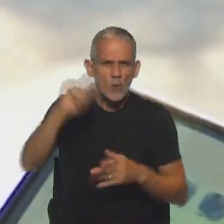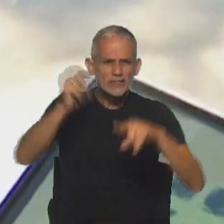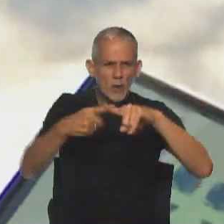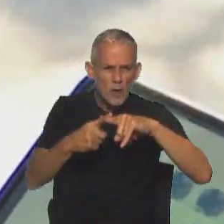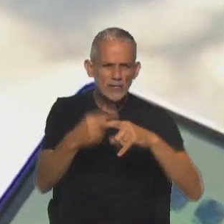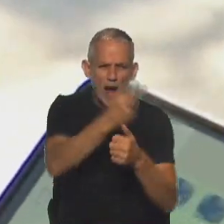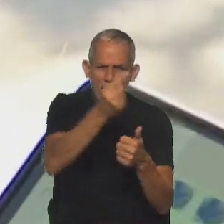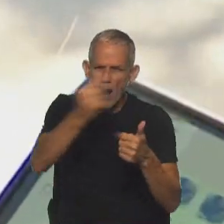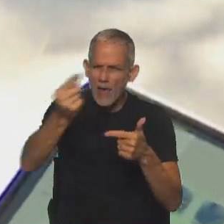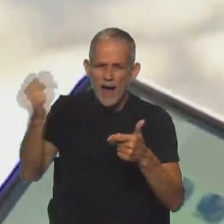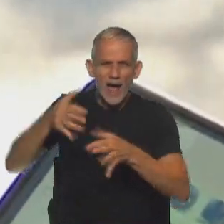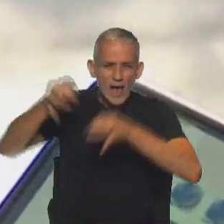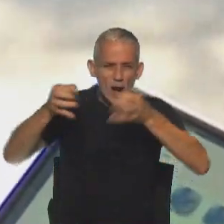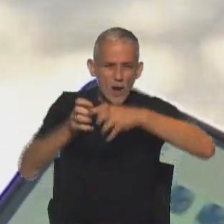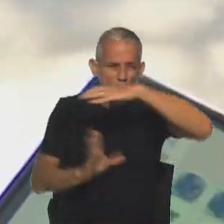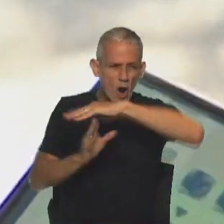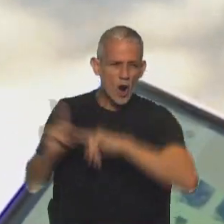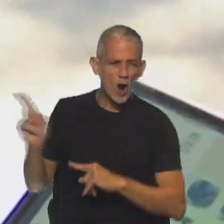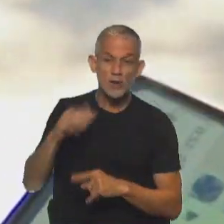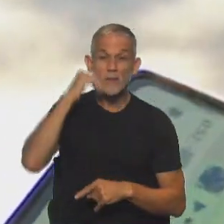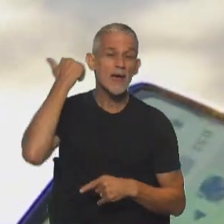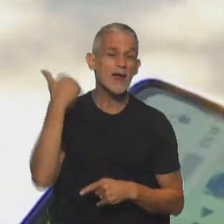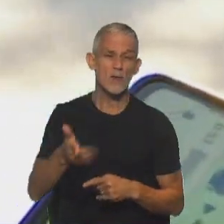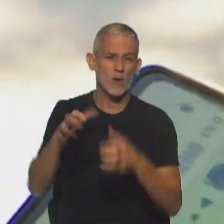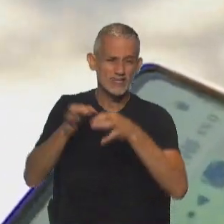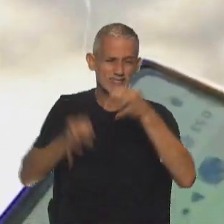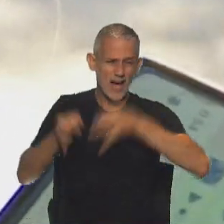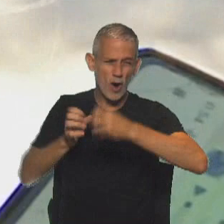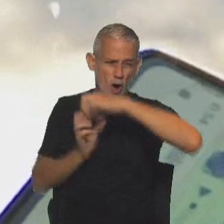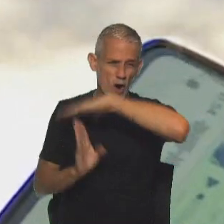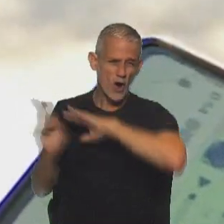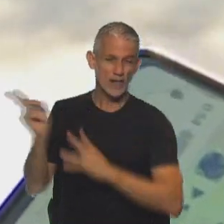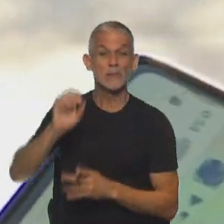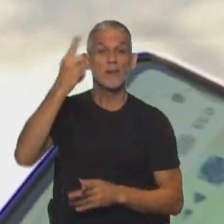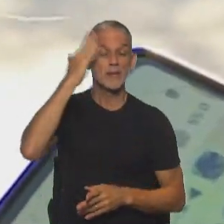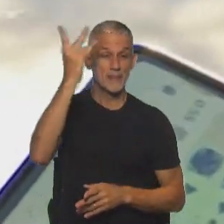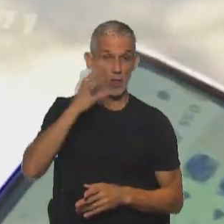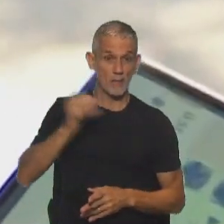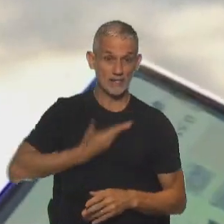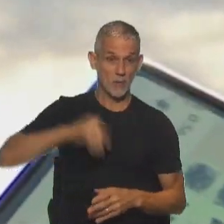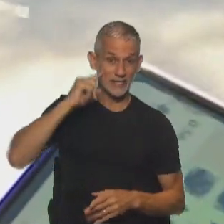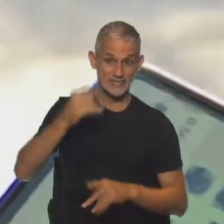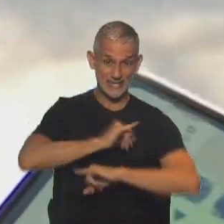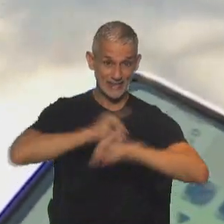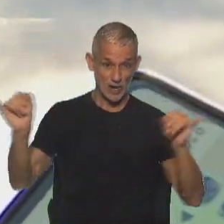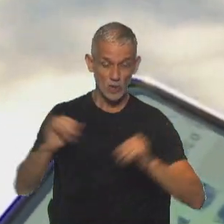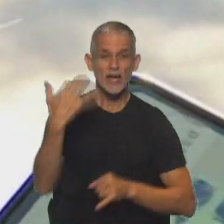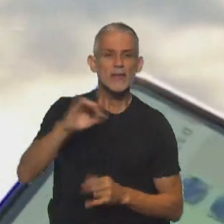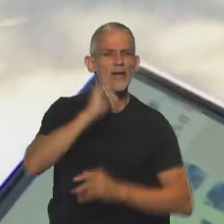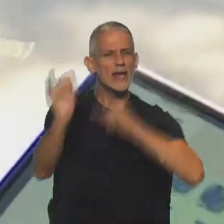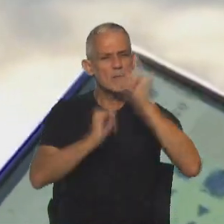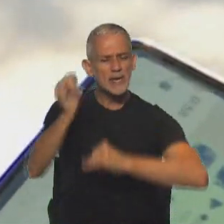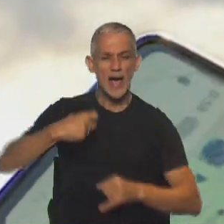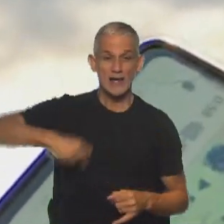a cada uno de los miembros de una corte, que es una vergüenza y que, como dijo el presidente el 1 de marzo ante el pueblo argentino, tienen que explicarle a